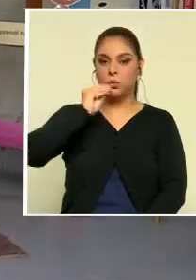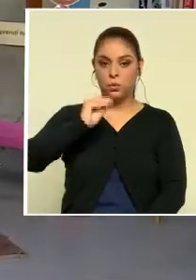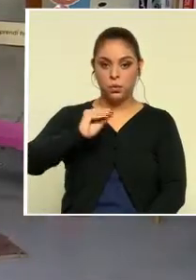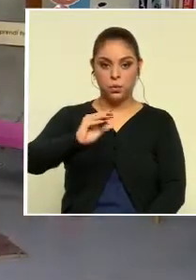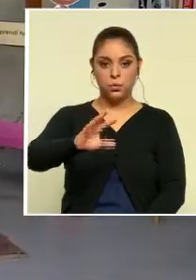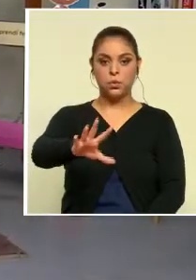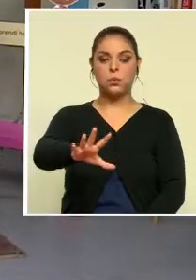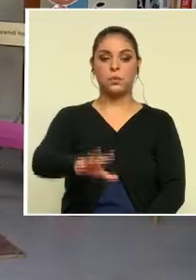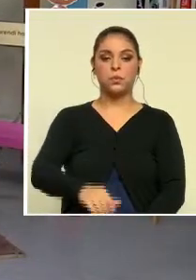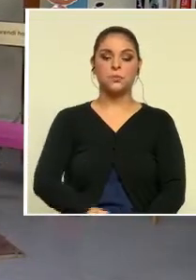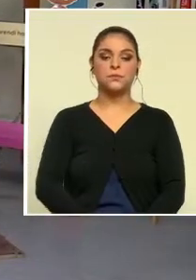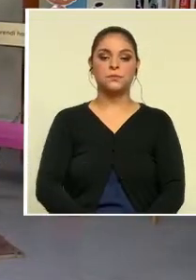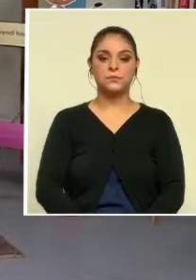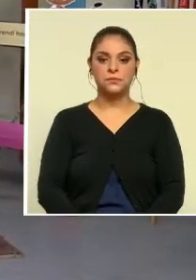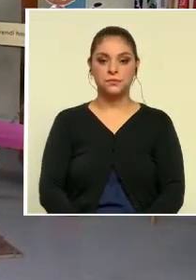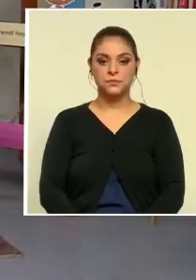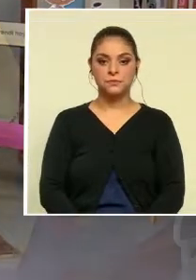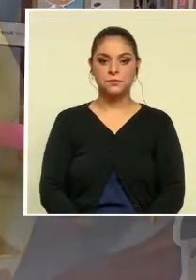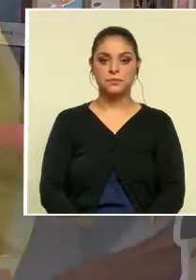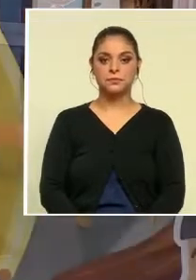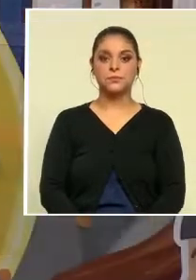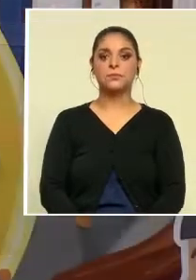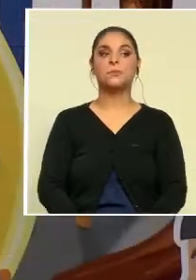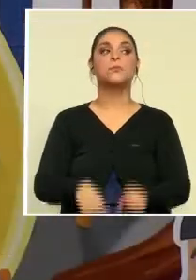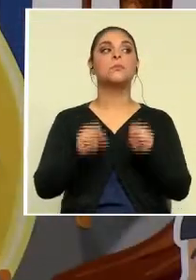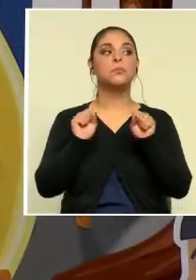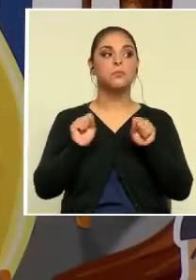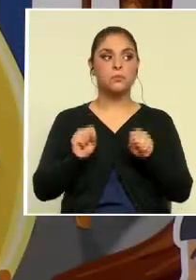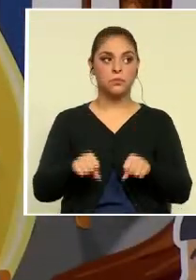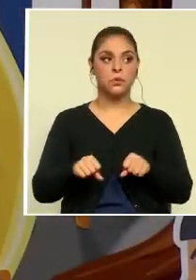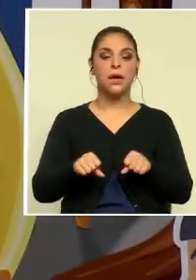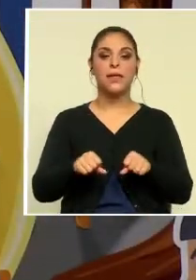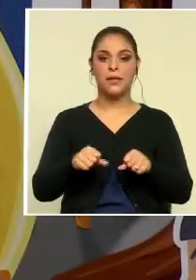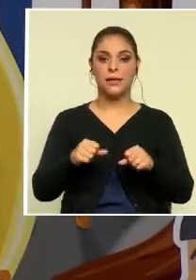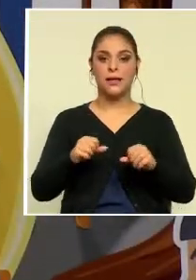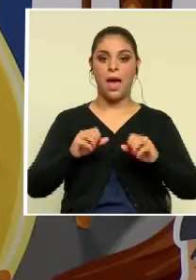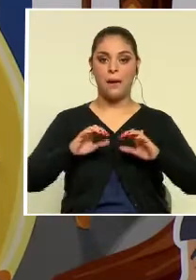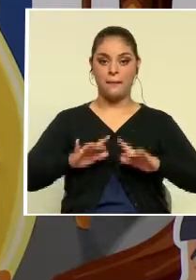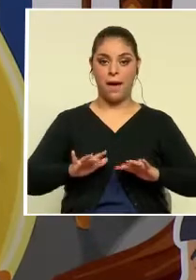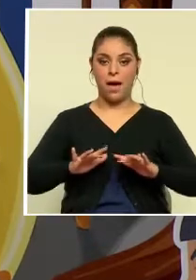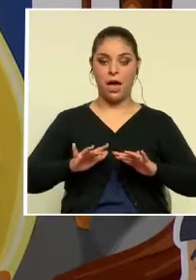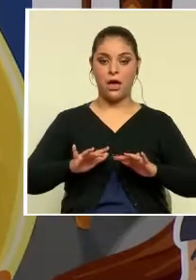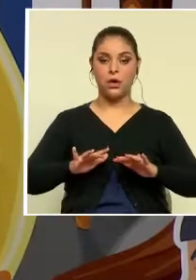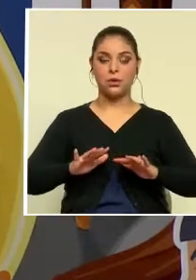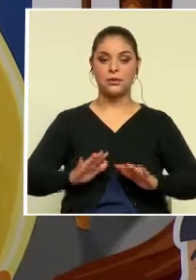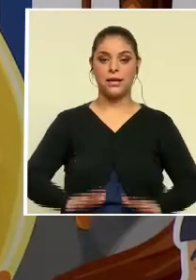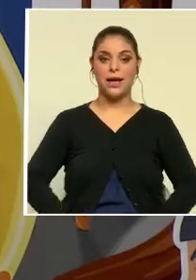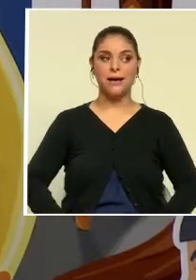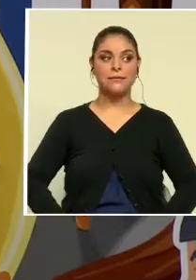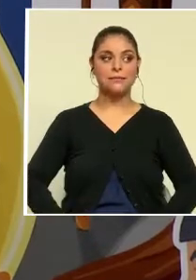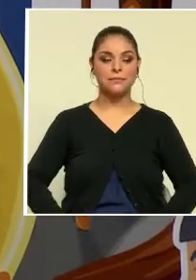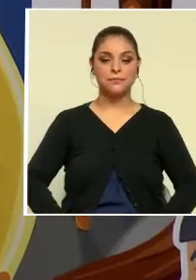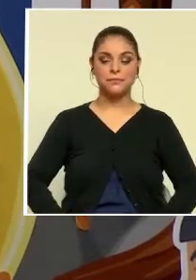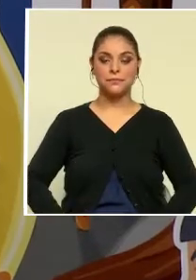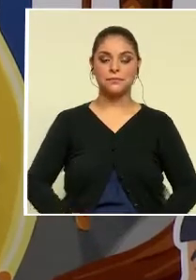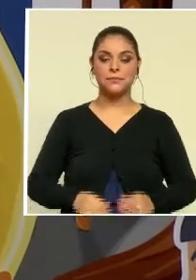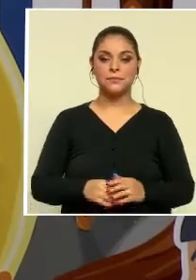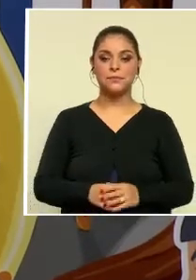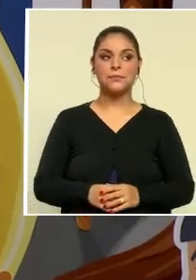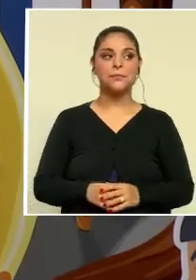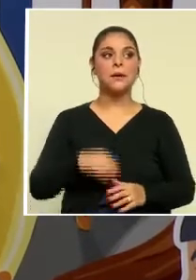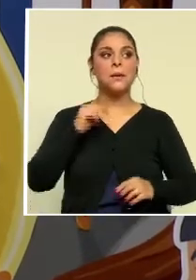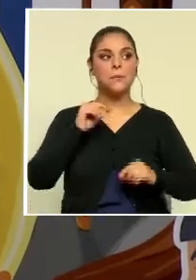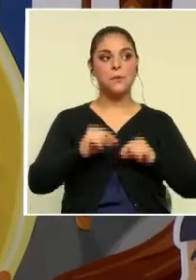exhalamos podemos poner las manitas al frente sobre nuestras piernas para